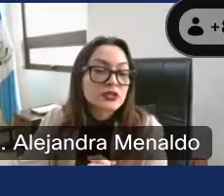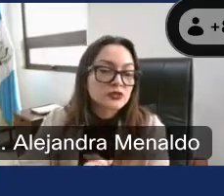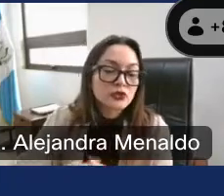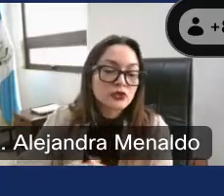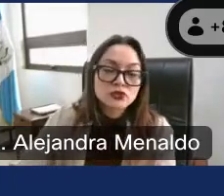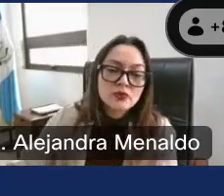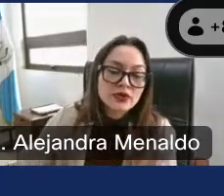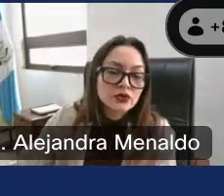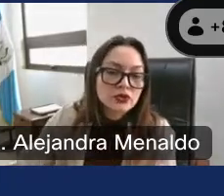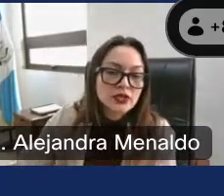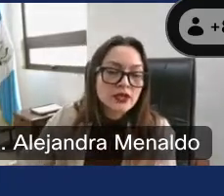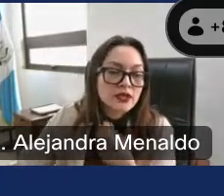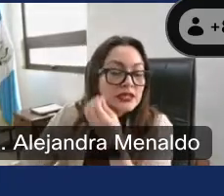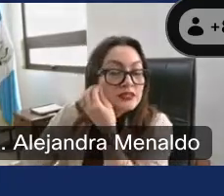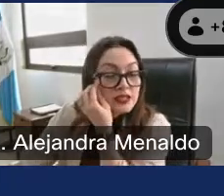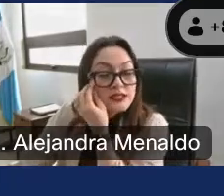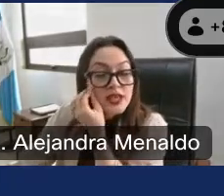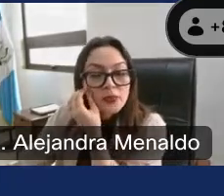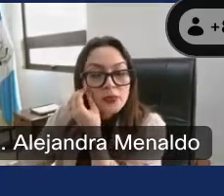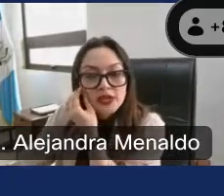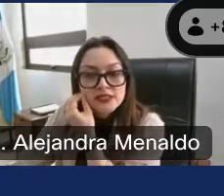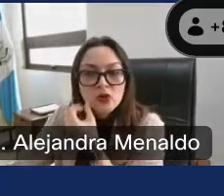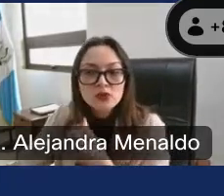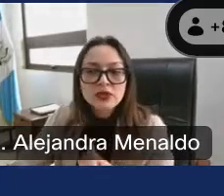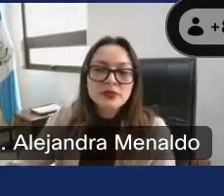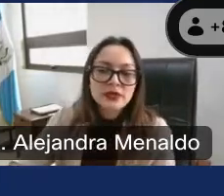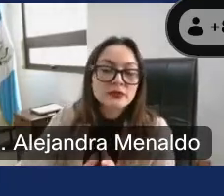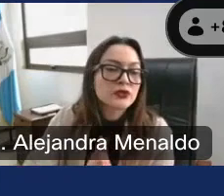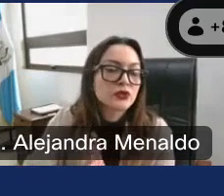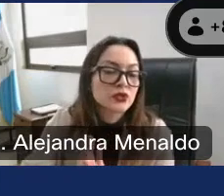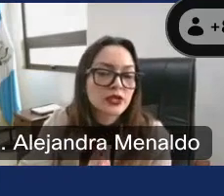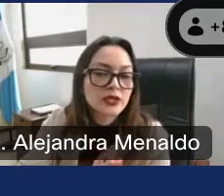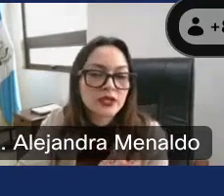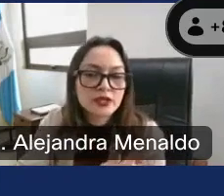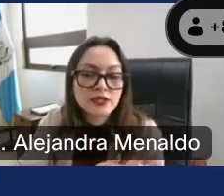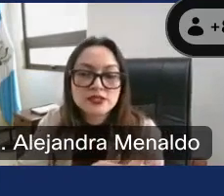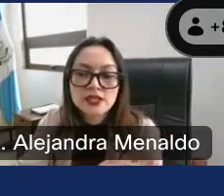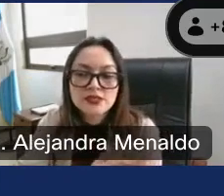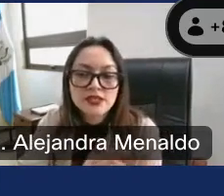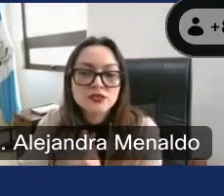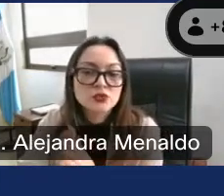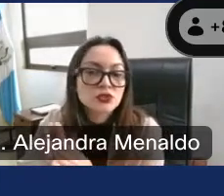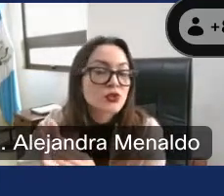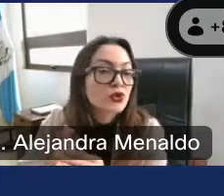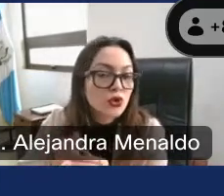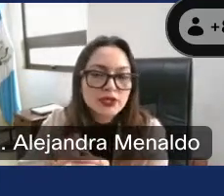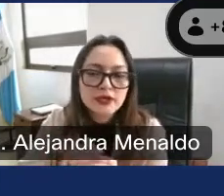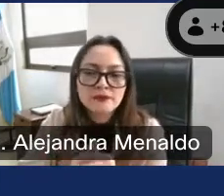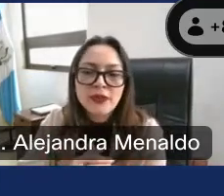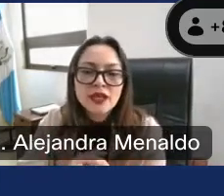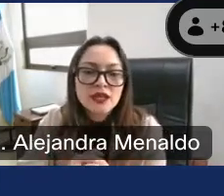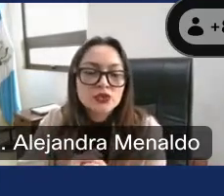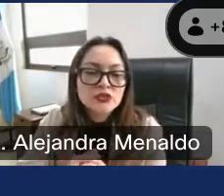en los territorios con mayor incidencia de pobreza, como también mayor incidencia de desnutrición